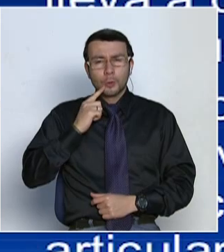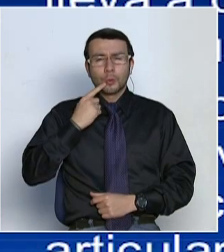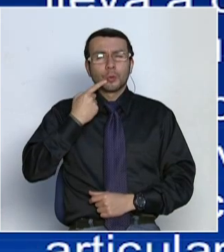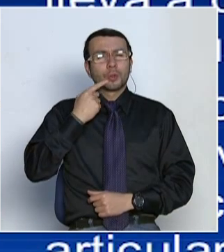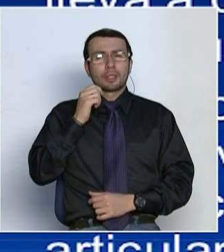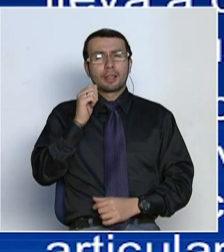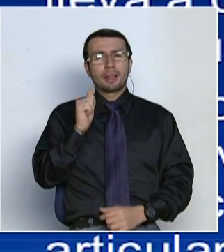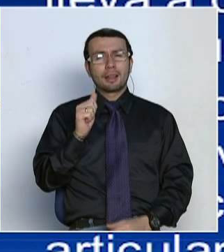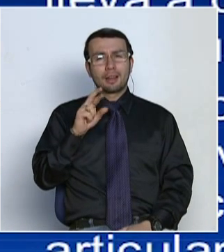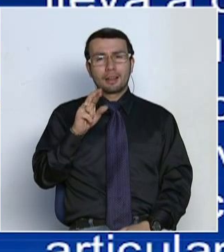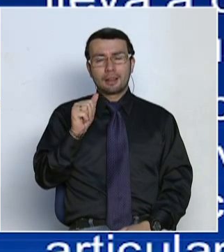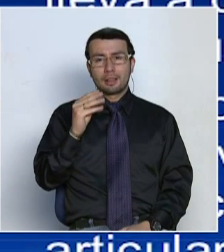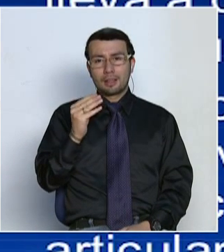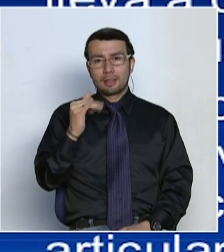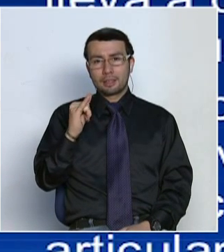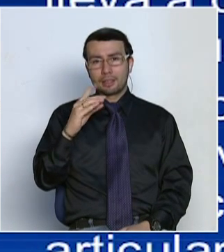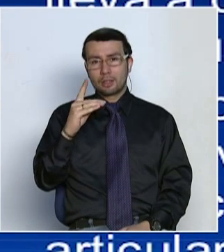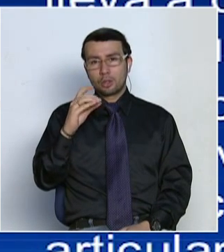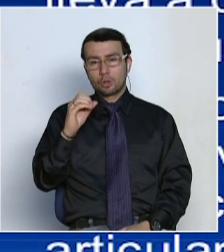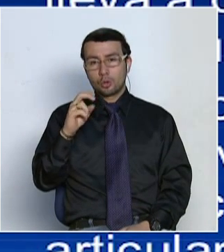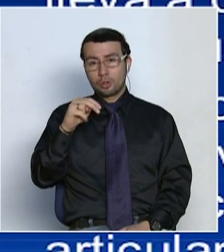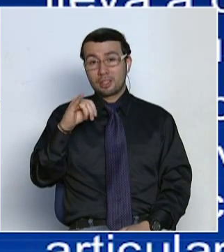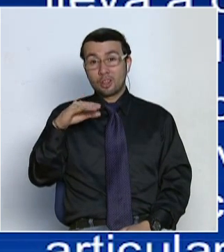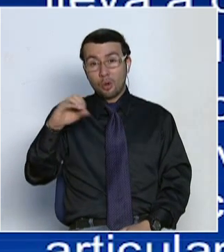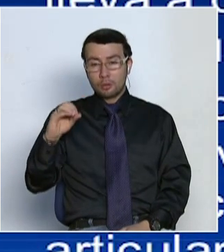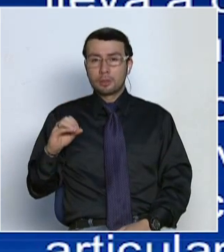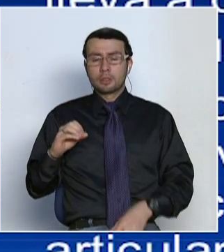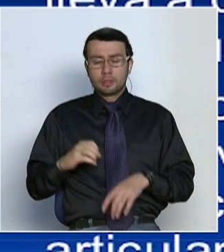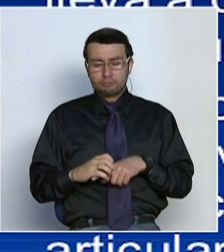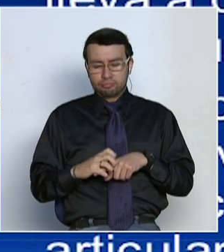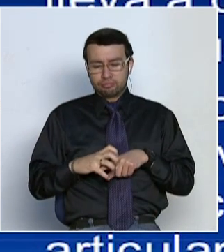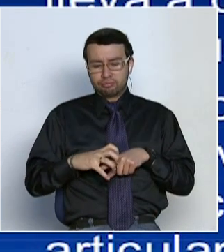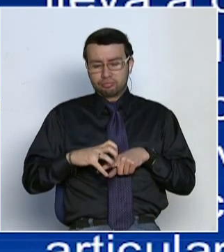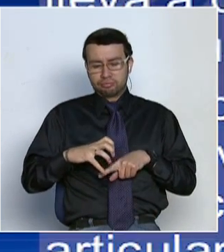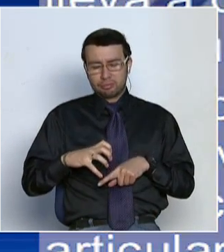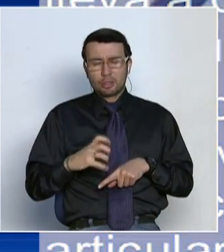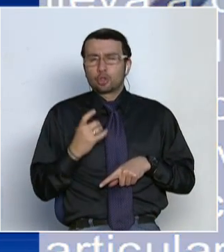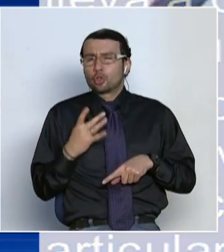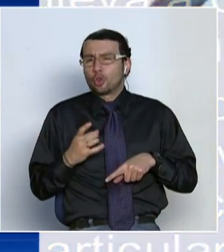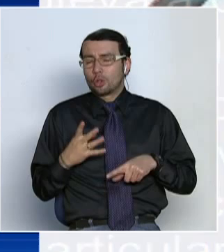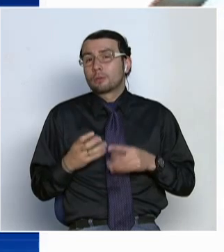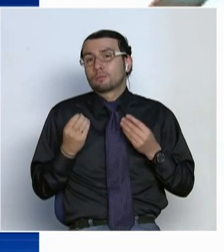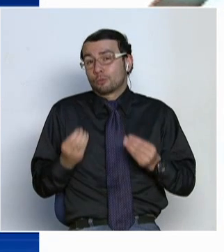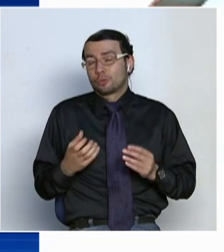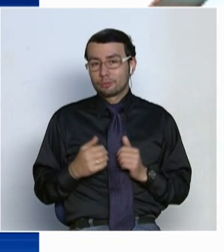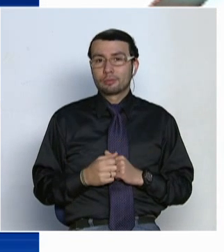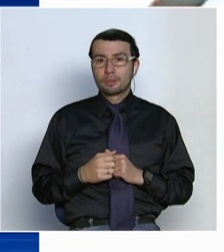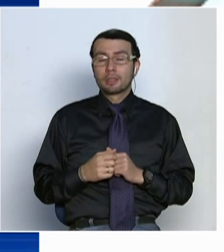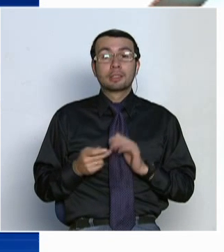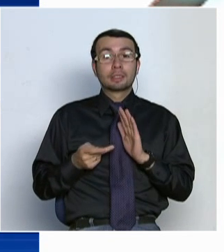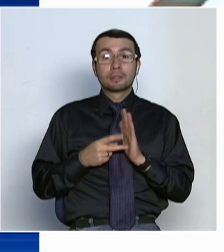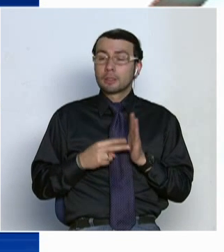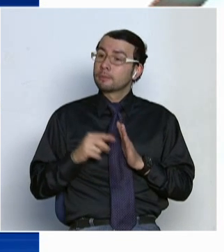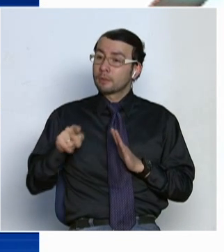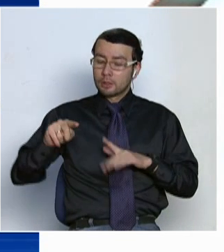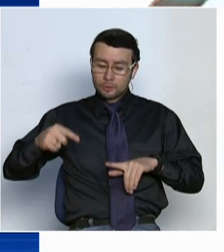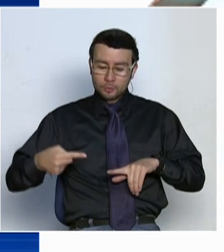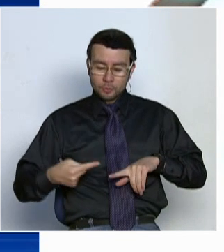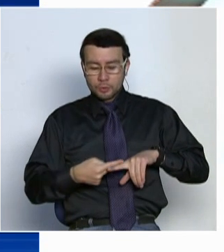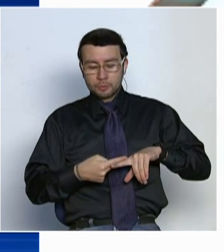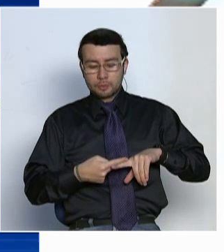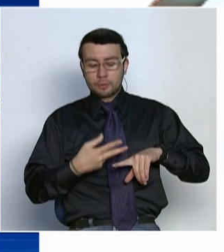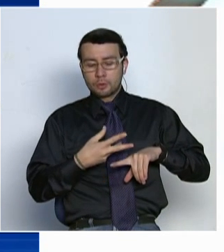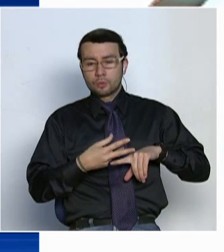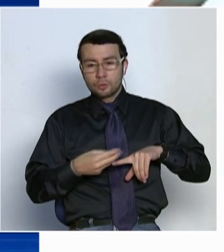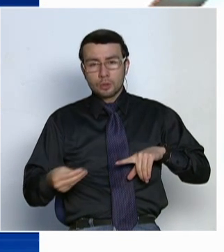araquidónico, esos son tromboxanos, esto inflama más y el dolor es peor. Es decir, que ya cuando la infiltraron le tuvieron que haber quitado